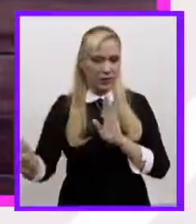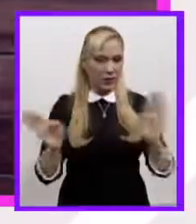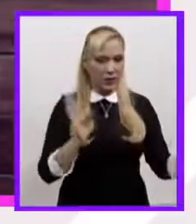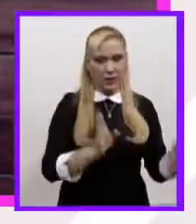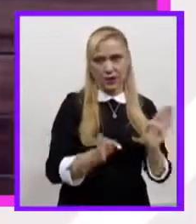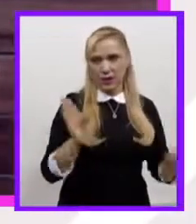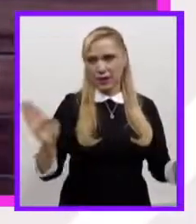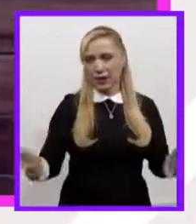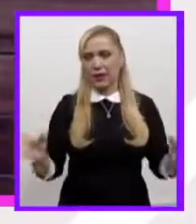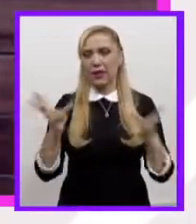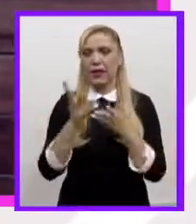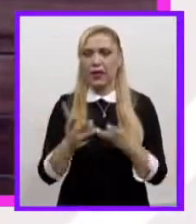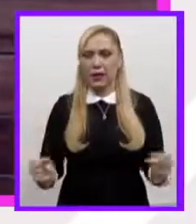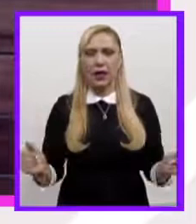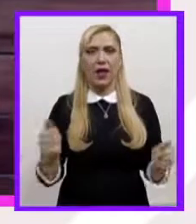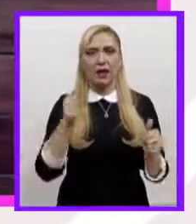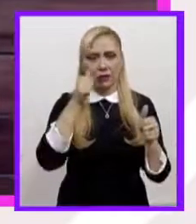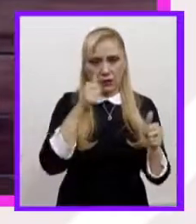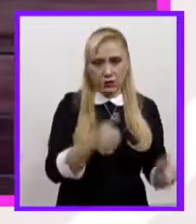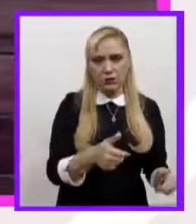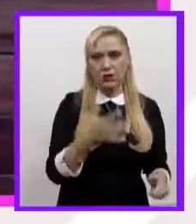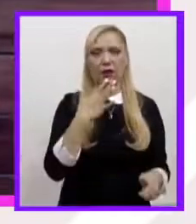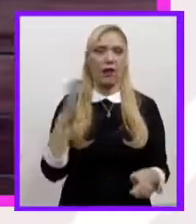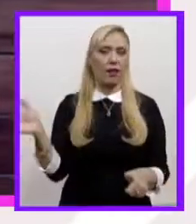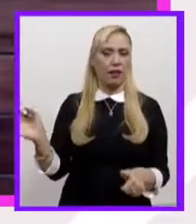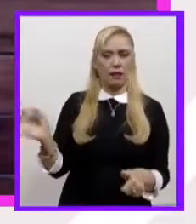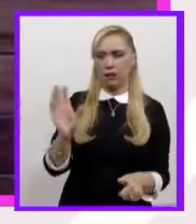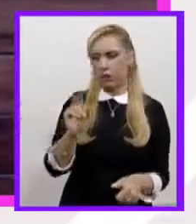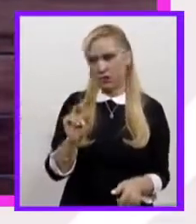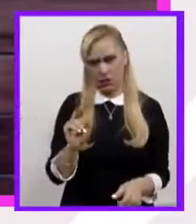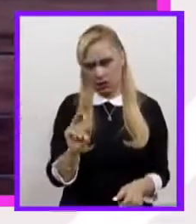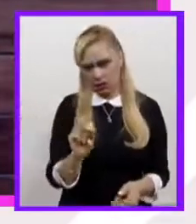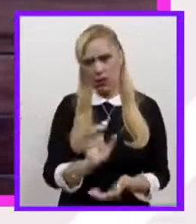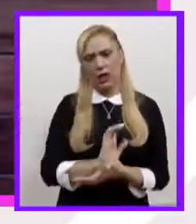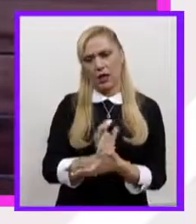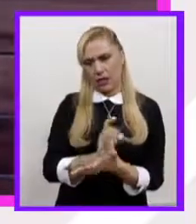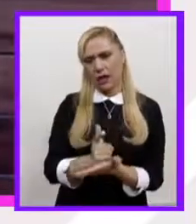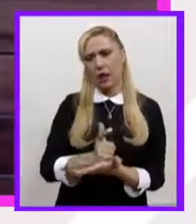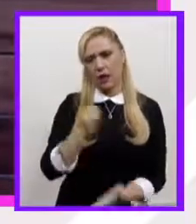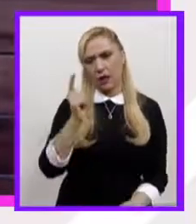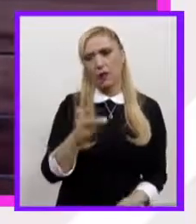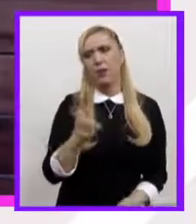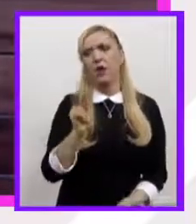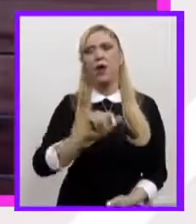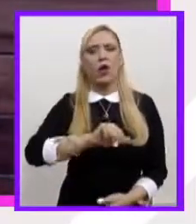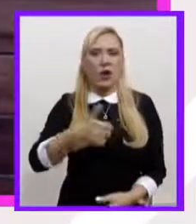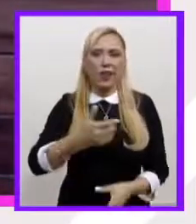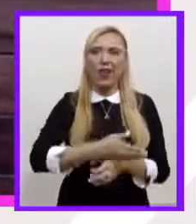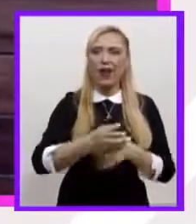respuestas a estos conflictos, y no porque minimice el problema de la discriminación, me refiero a